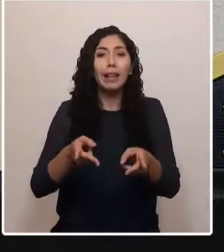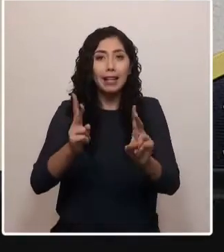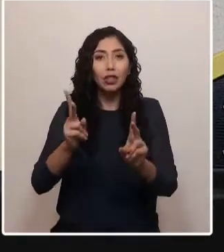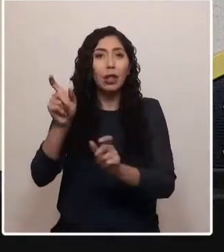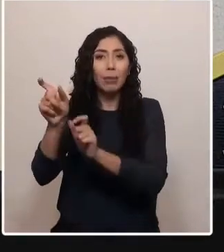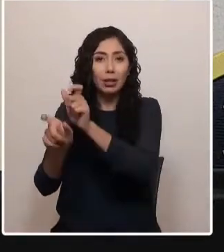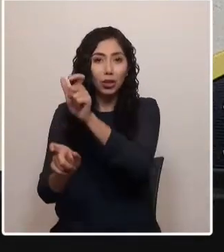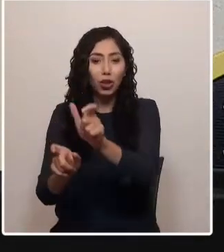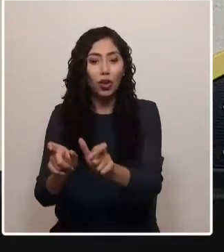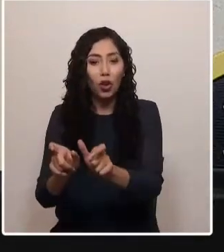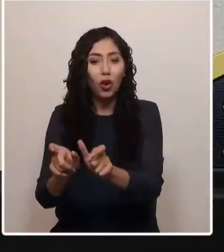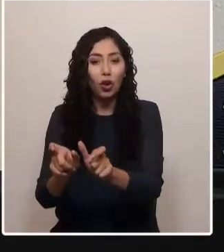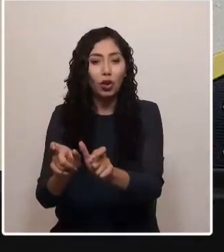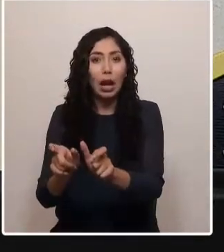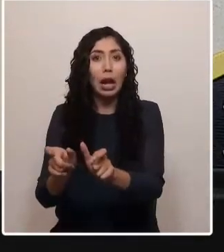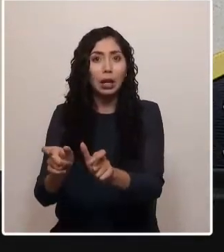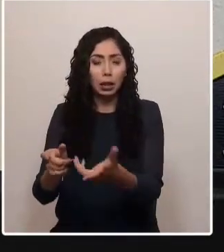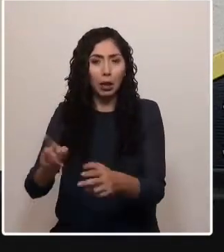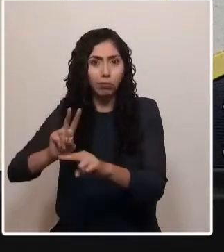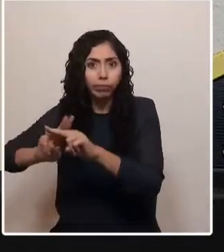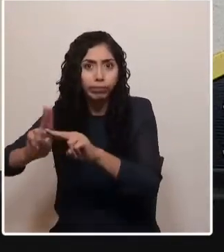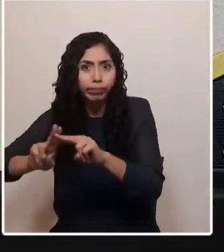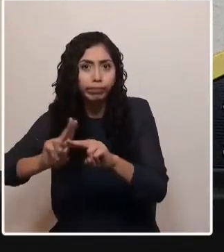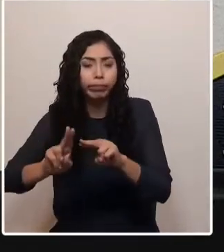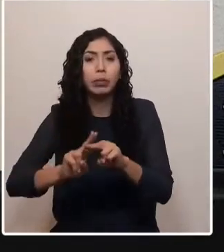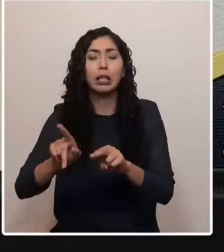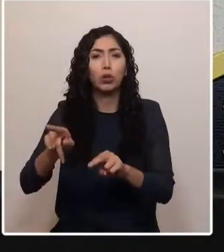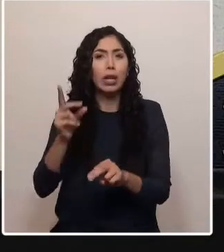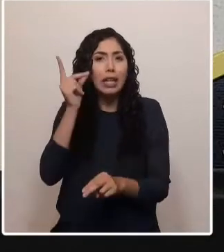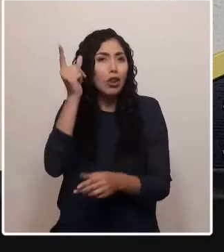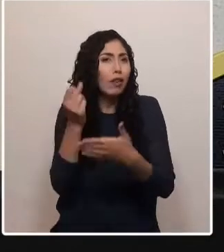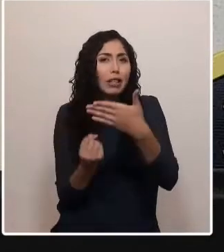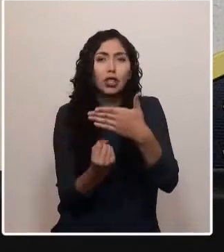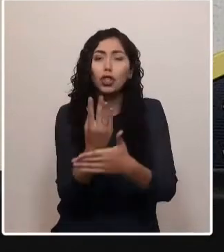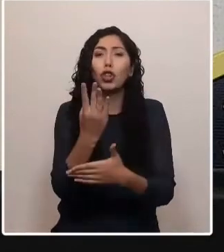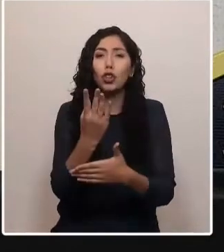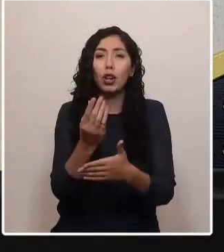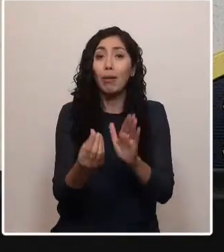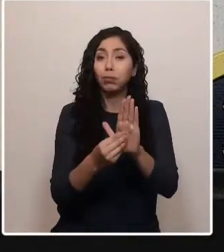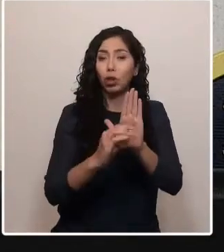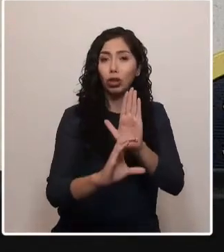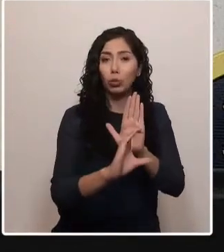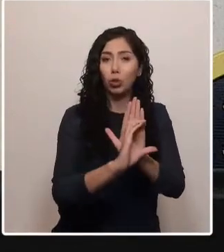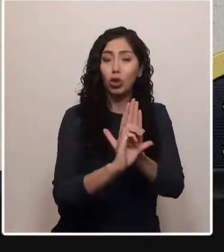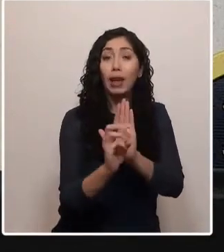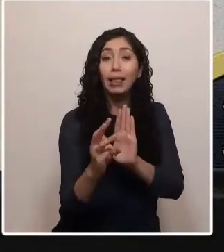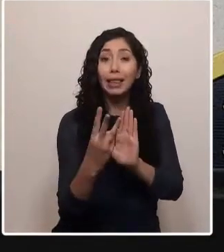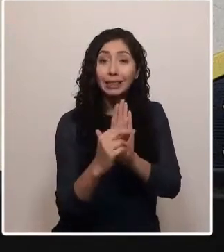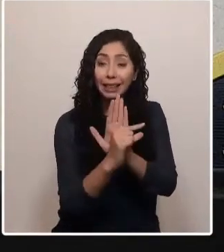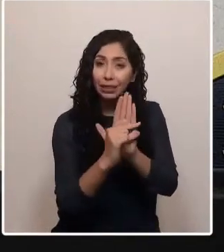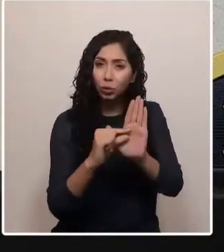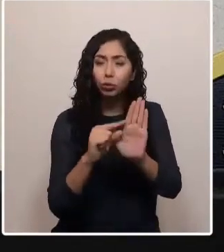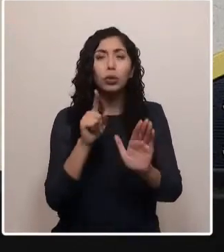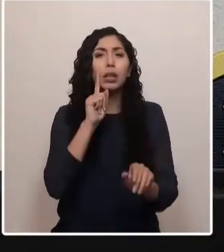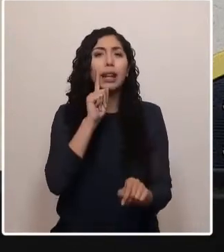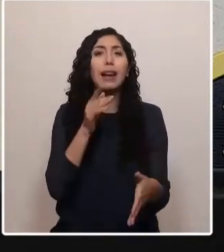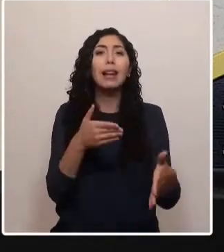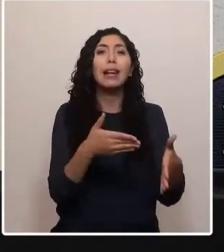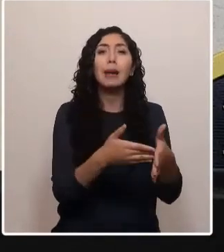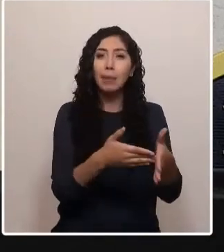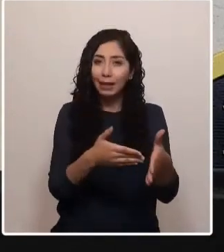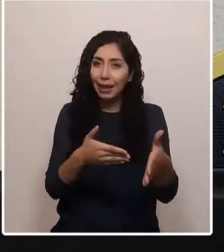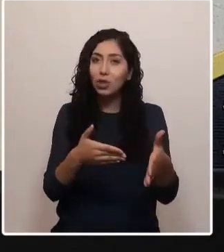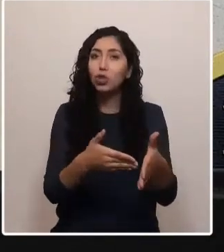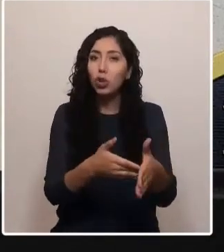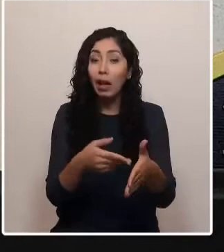intérpretes, lo que es una innovación a nivel constitucional. En el tercer inciso se establecen las limitaciones y excepcionalidades,